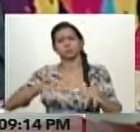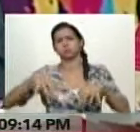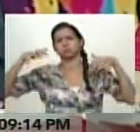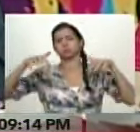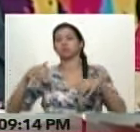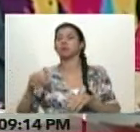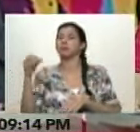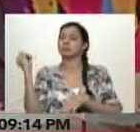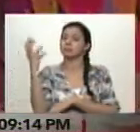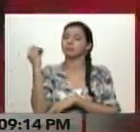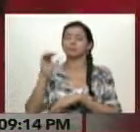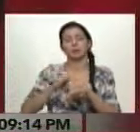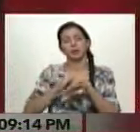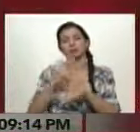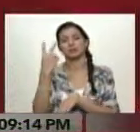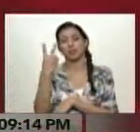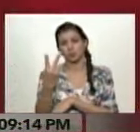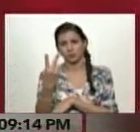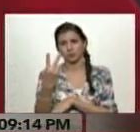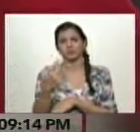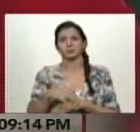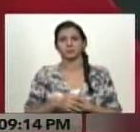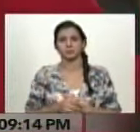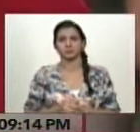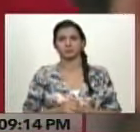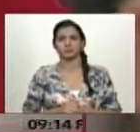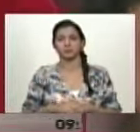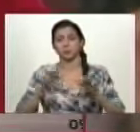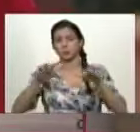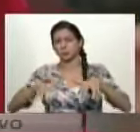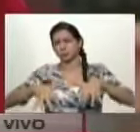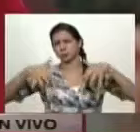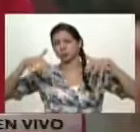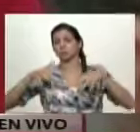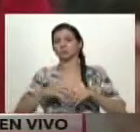Segunda plenaria, perdón. Es un método